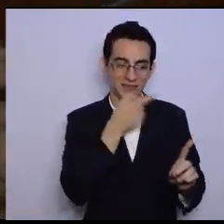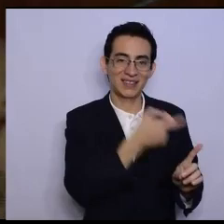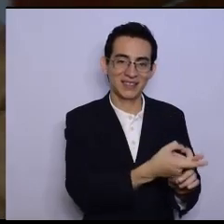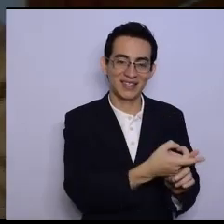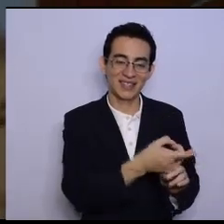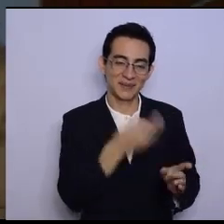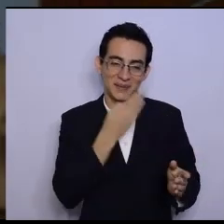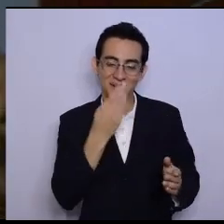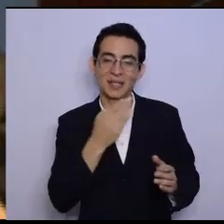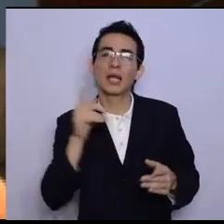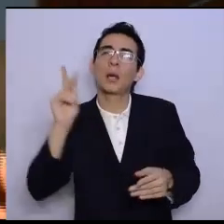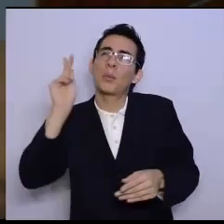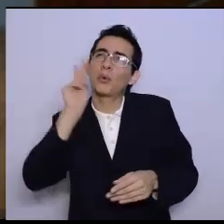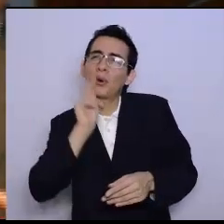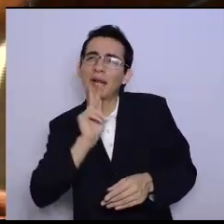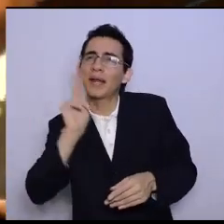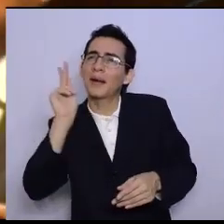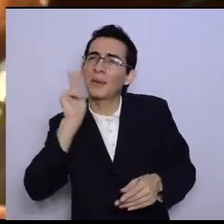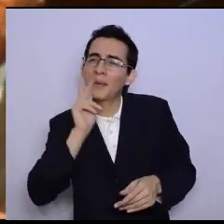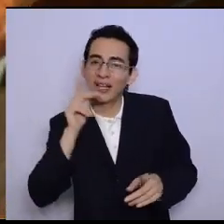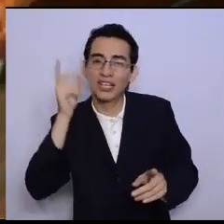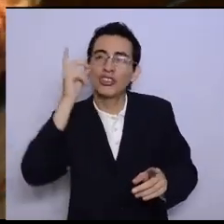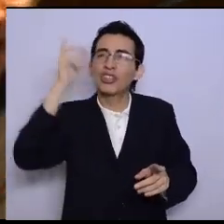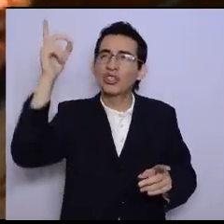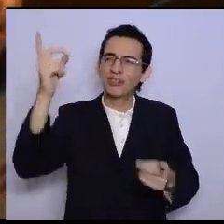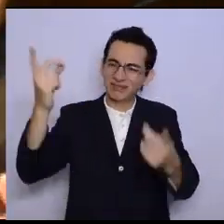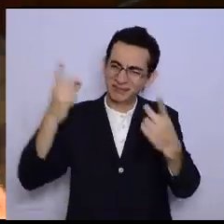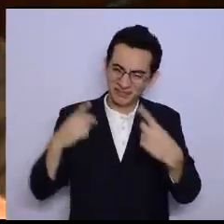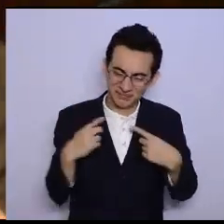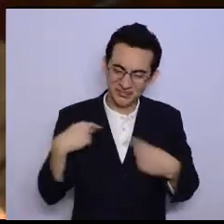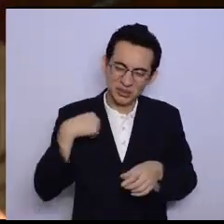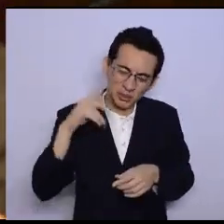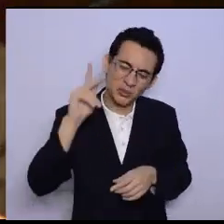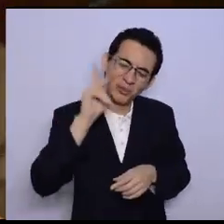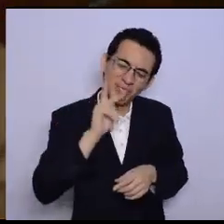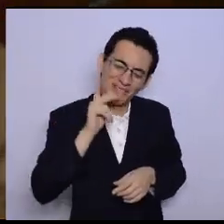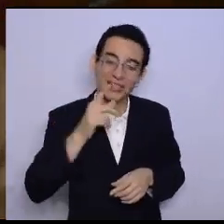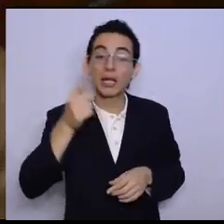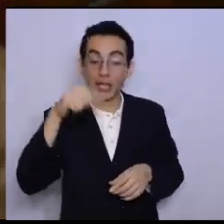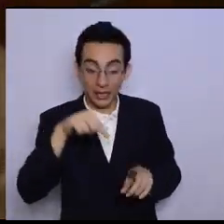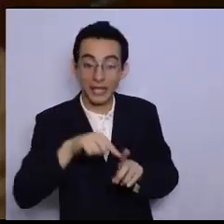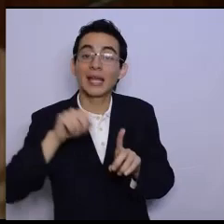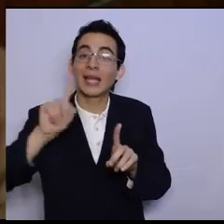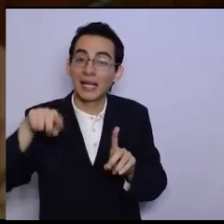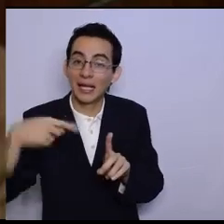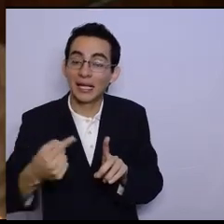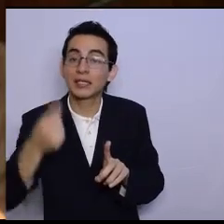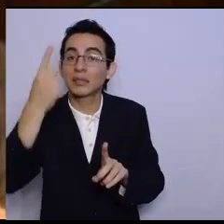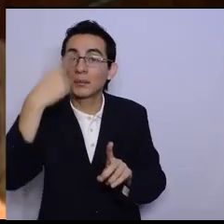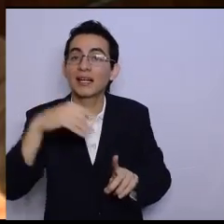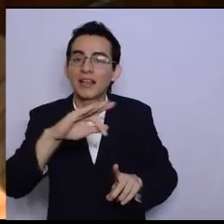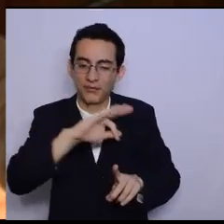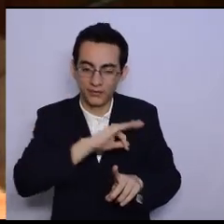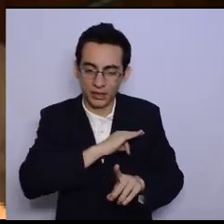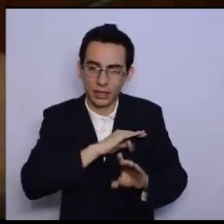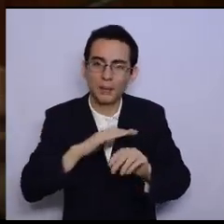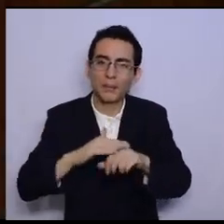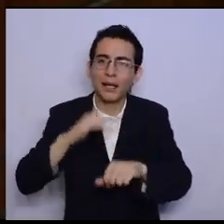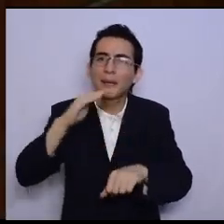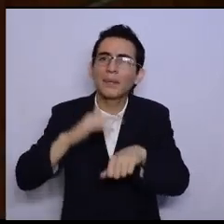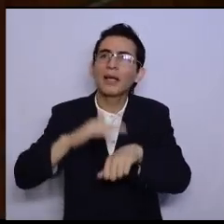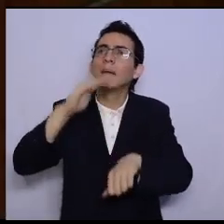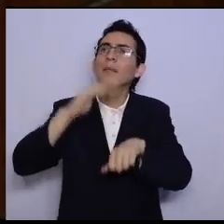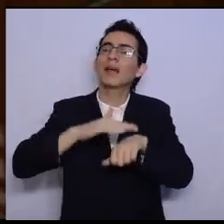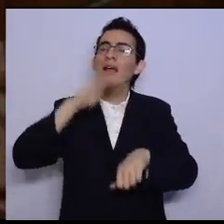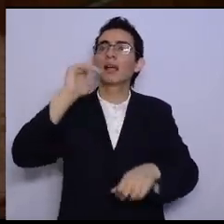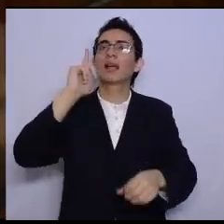sintetizando, las pruebas que Dios puso de mi fe me enseñaron y purificaron mi vida y me